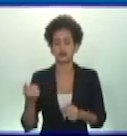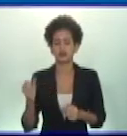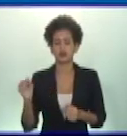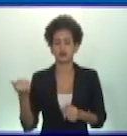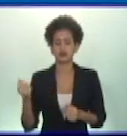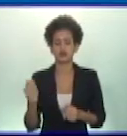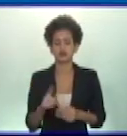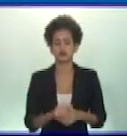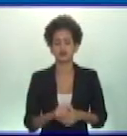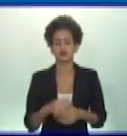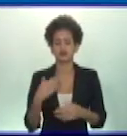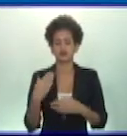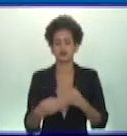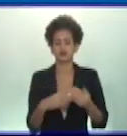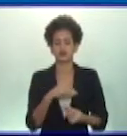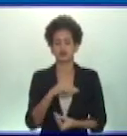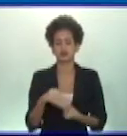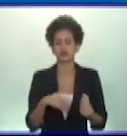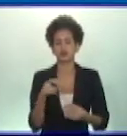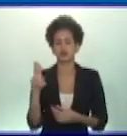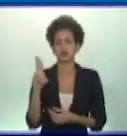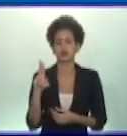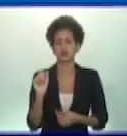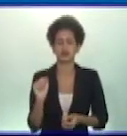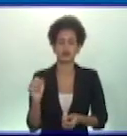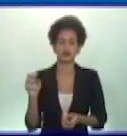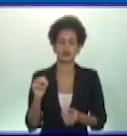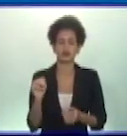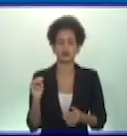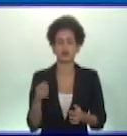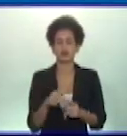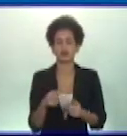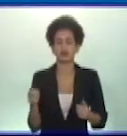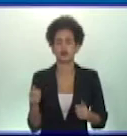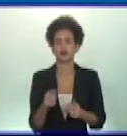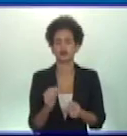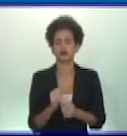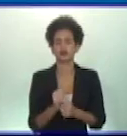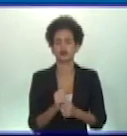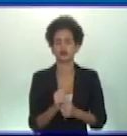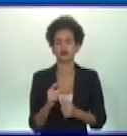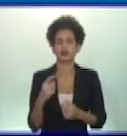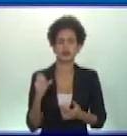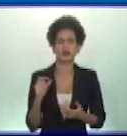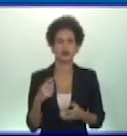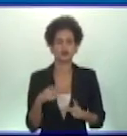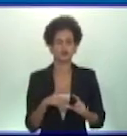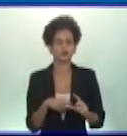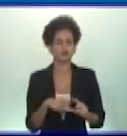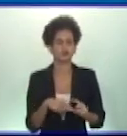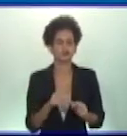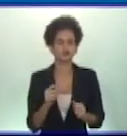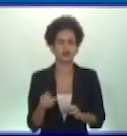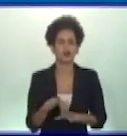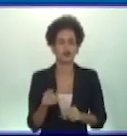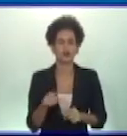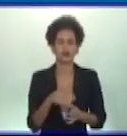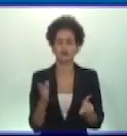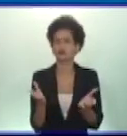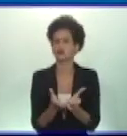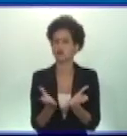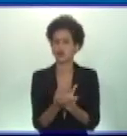convertir unidades de medida, contenido que ya trabajamos en las dos emisiones anteriores en el caso de la conversión de